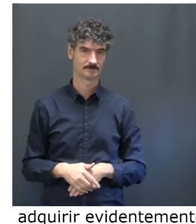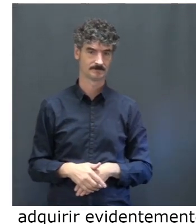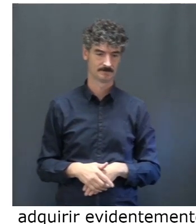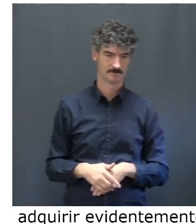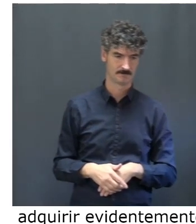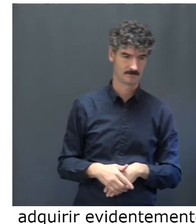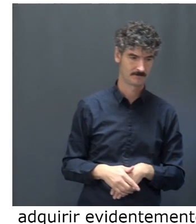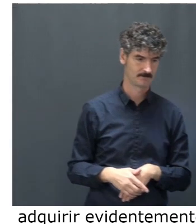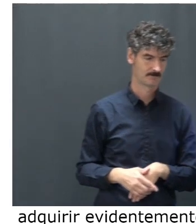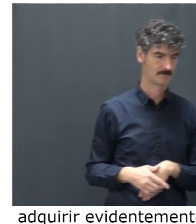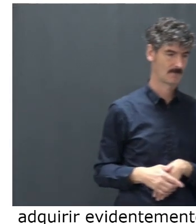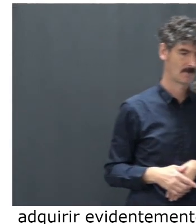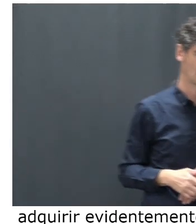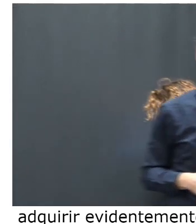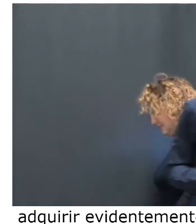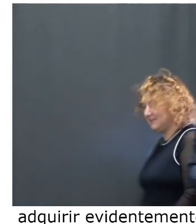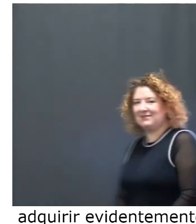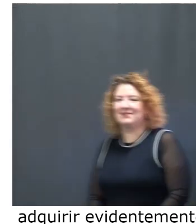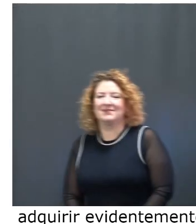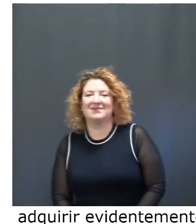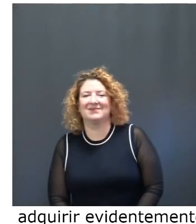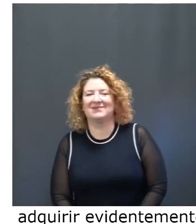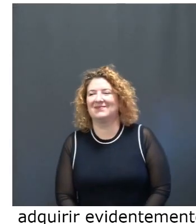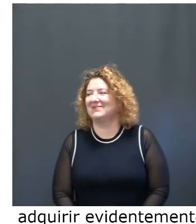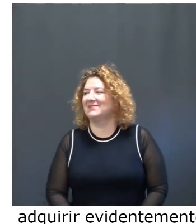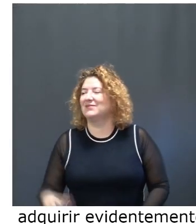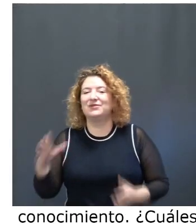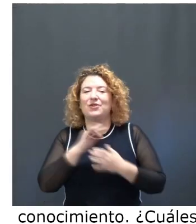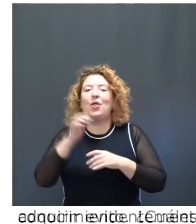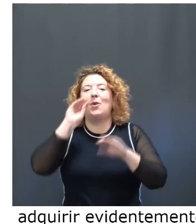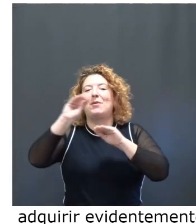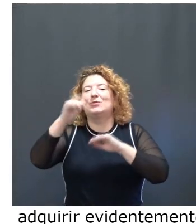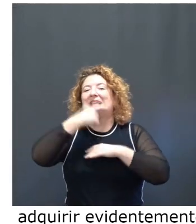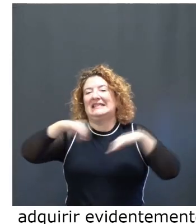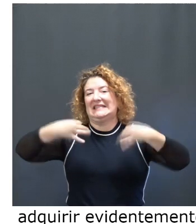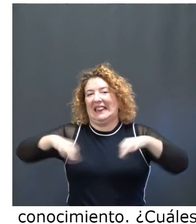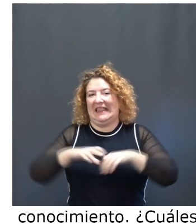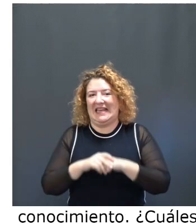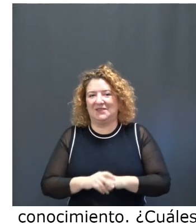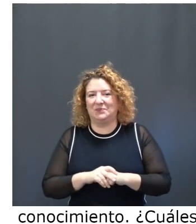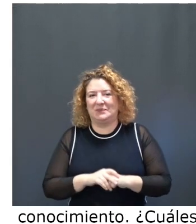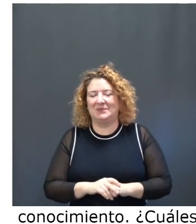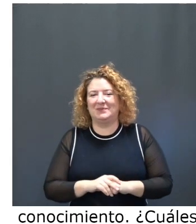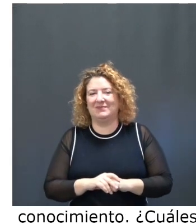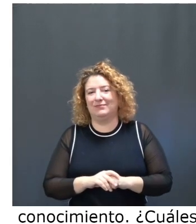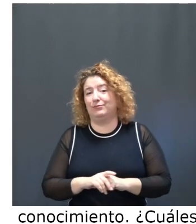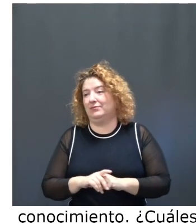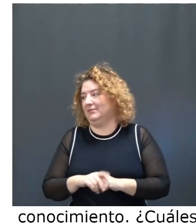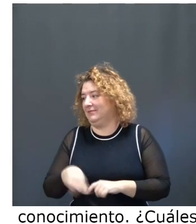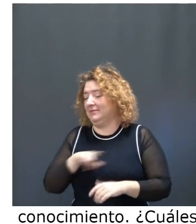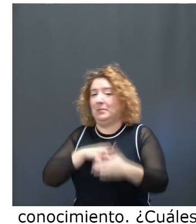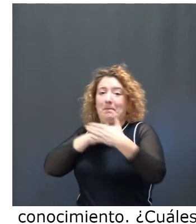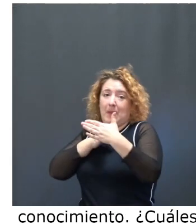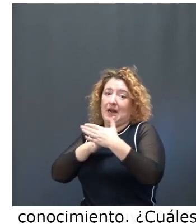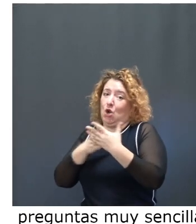Ahora que hemos hecho ese barrido. Son todas preguntas muy sencillas estas, o sea que no... Pues a ver, barreras es que tenemos muchas. Yo